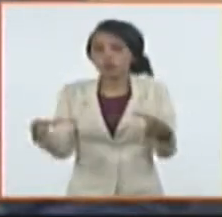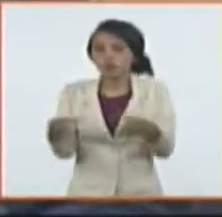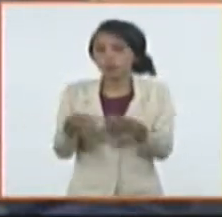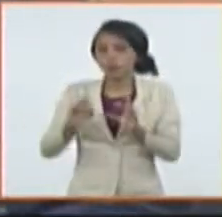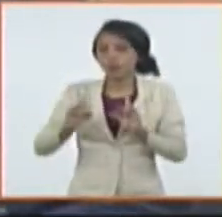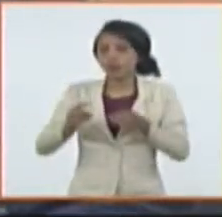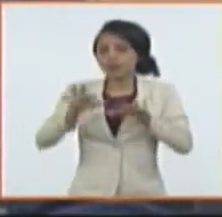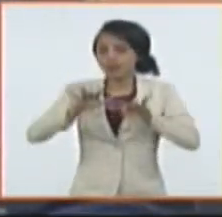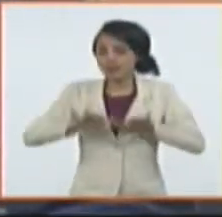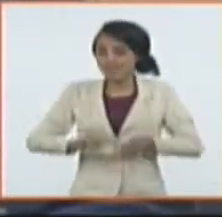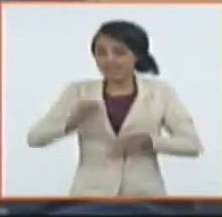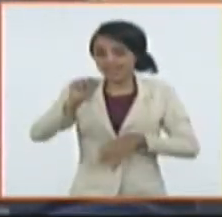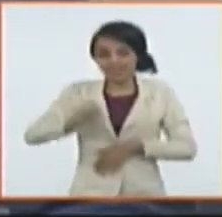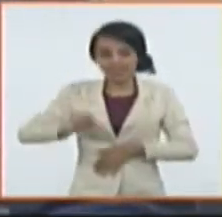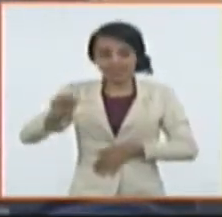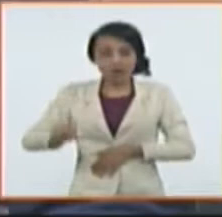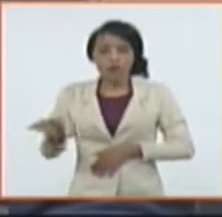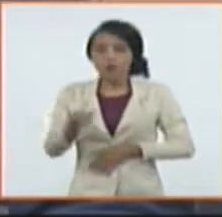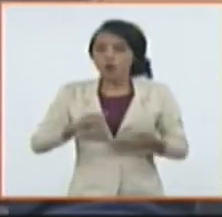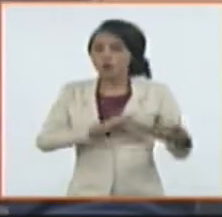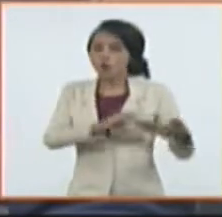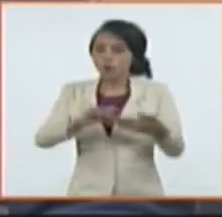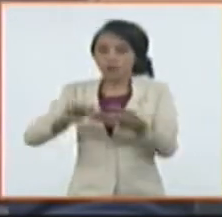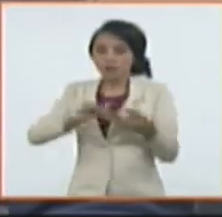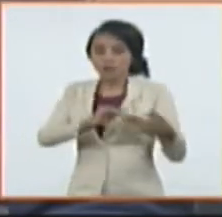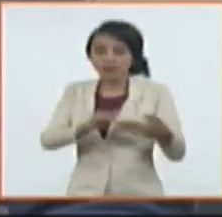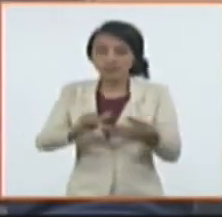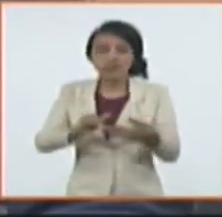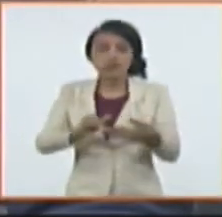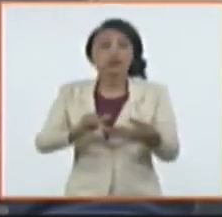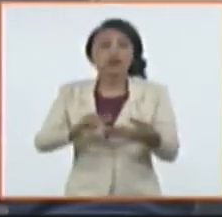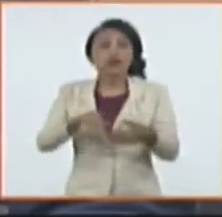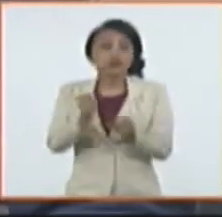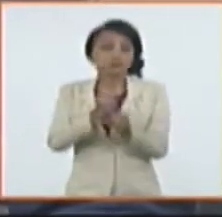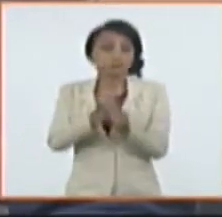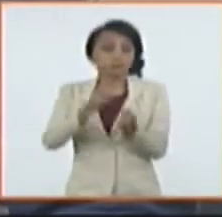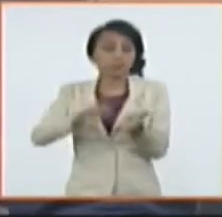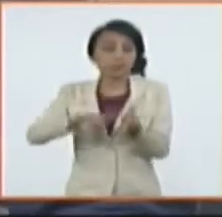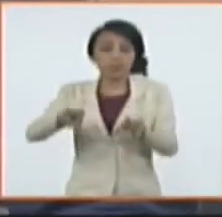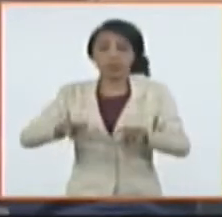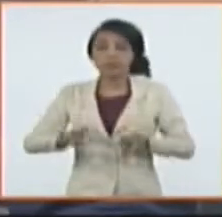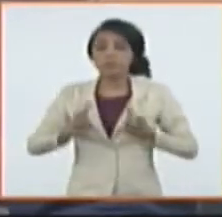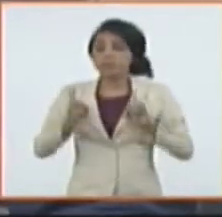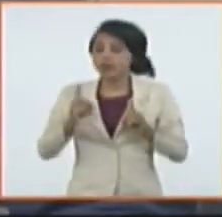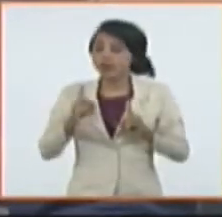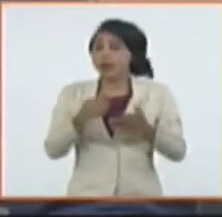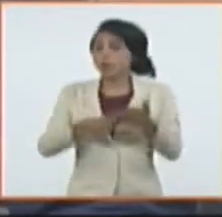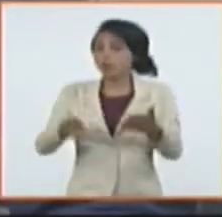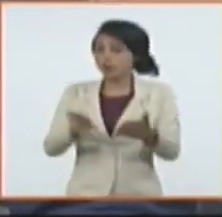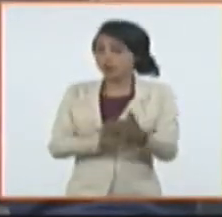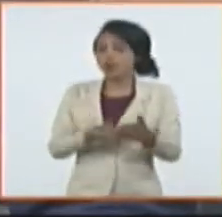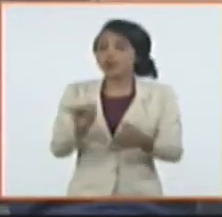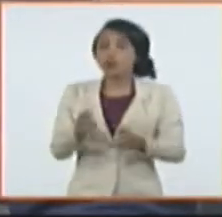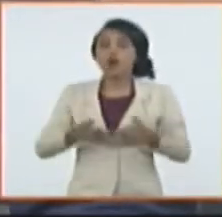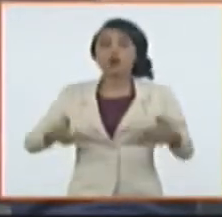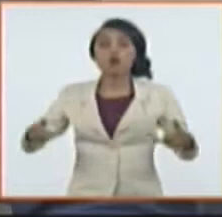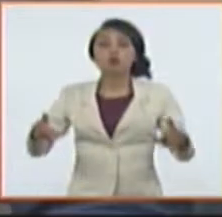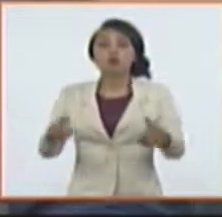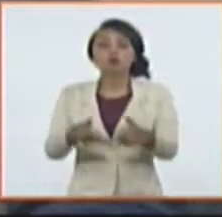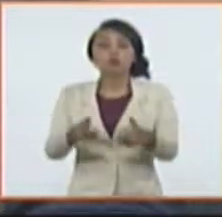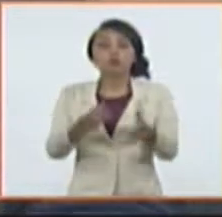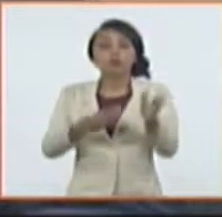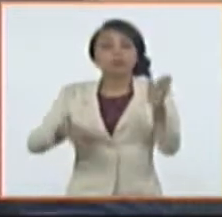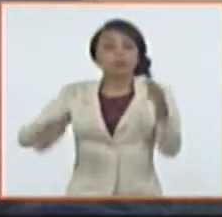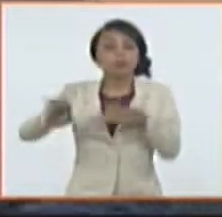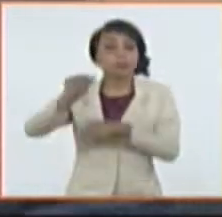Secretariado, con los compañeros de la Dirección de la Asamblea Nacional del Poder Popular y también con el Consejo de Ministros,